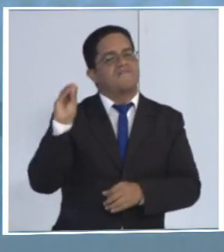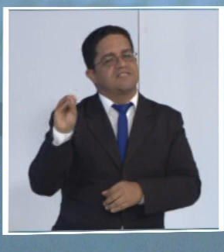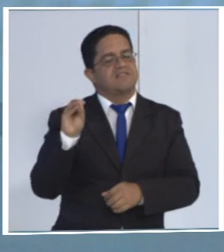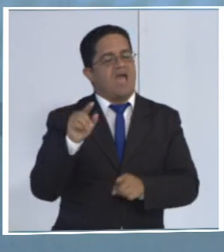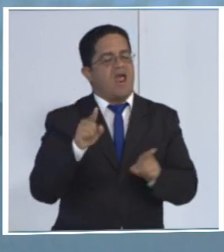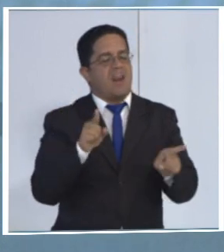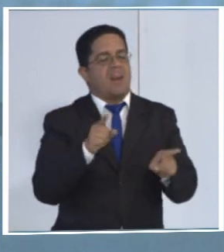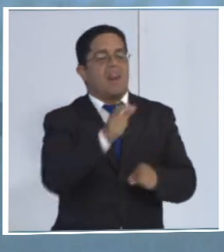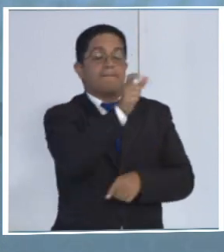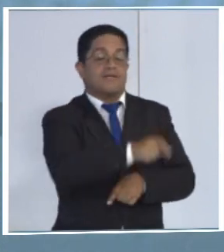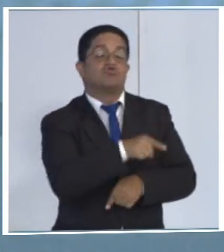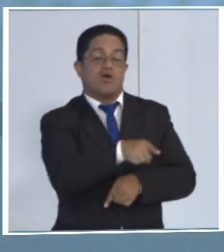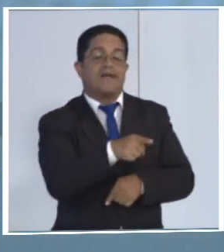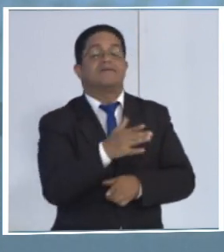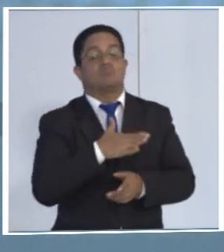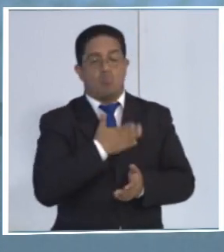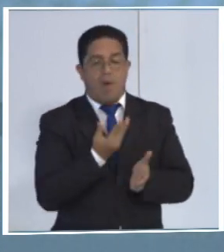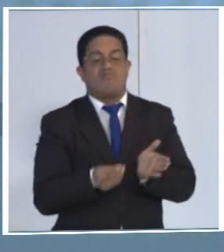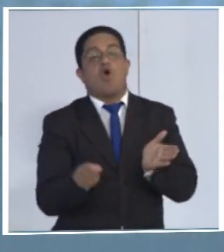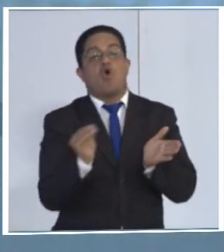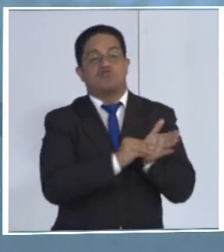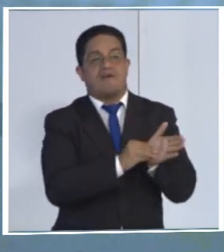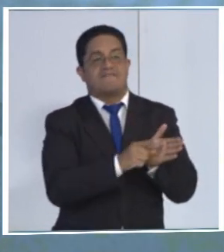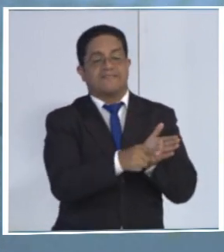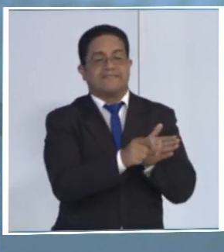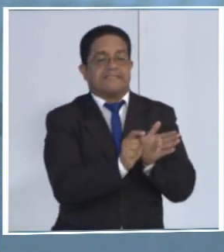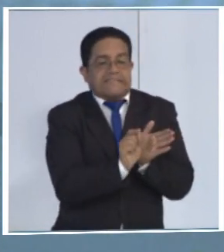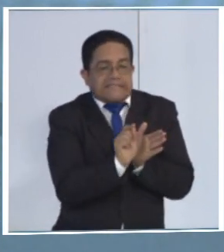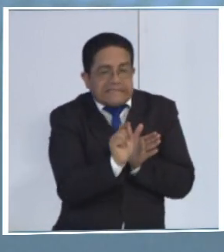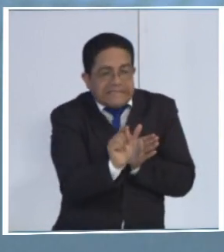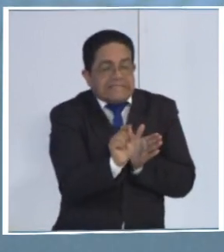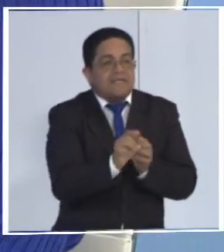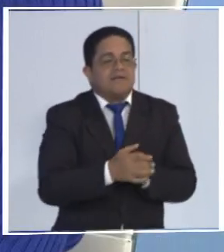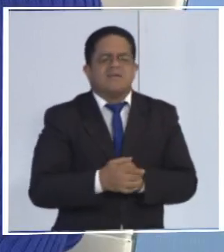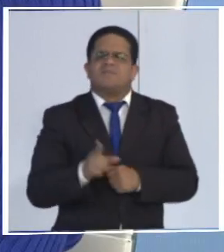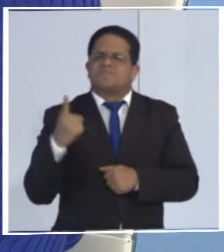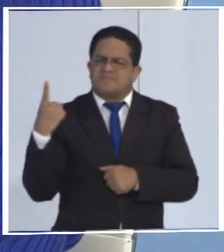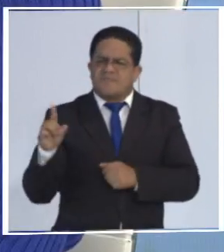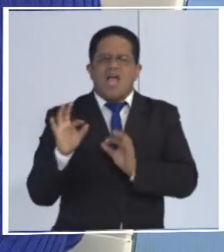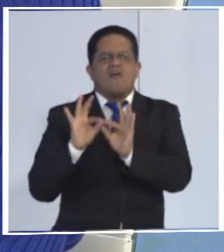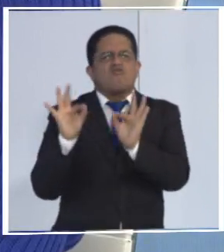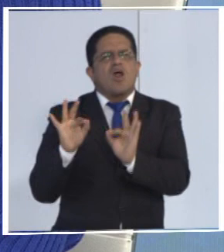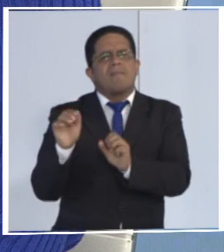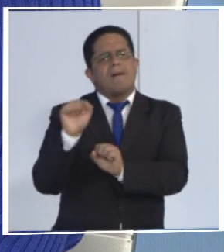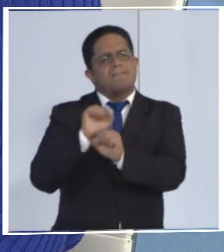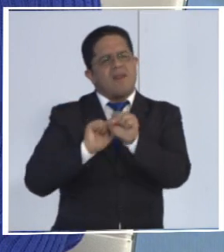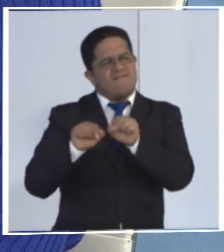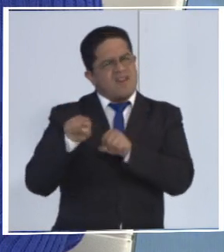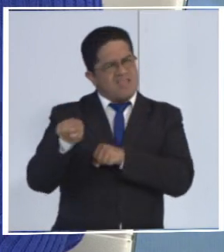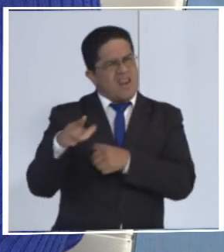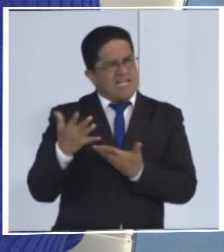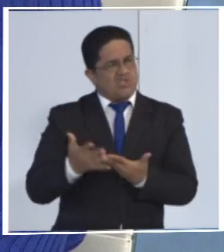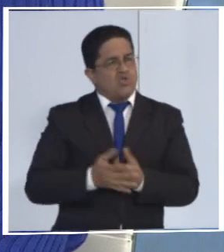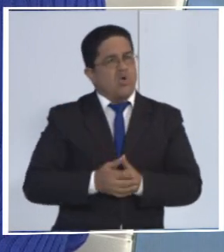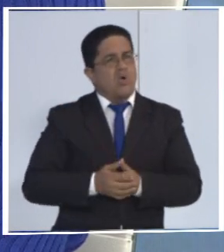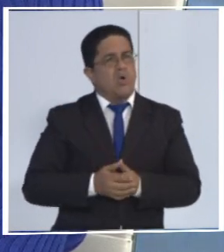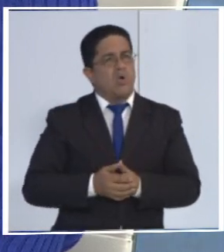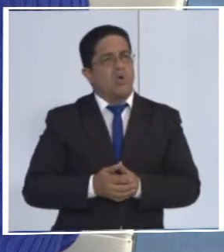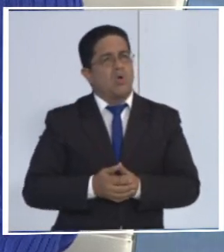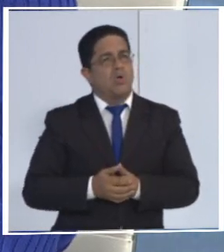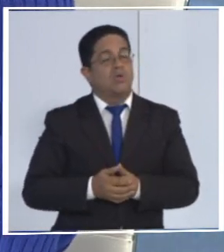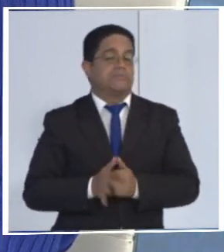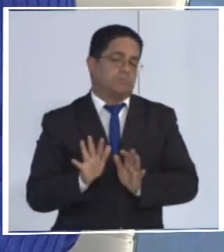paciente estos riesgos, sobre todo dependiendo de la complejidad de su diagnóstico. ¿Hay forma de prevenir su aparición? O sea, en